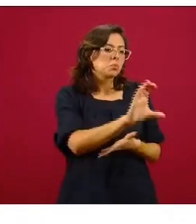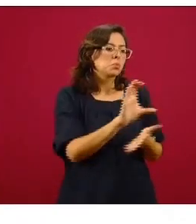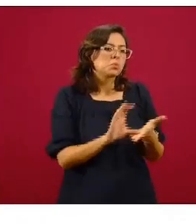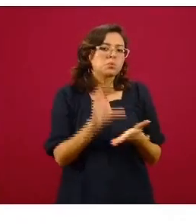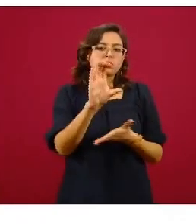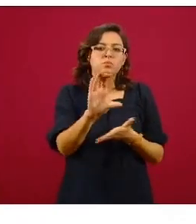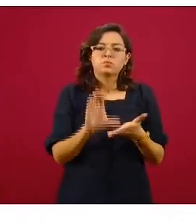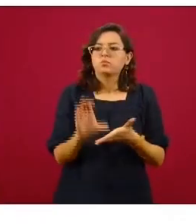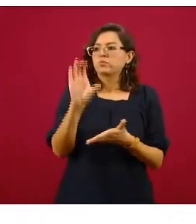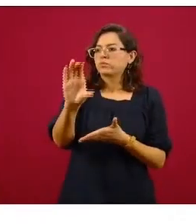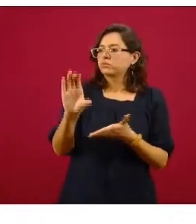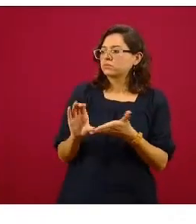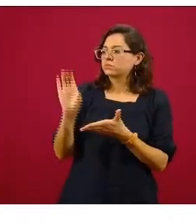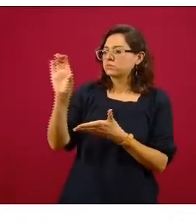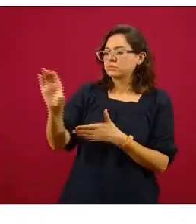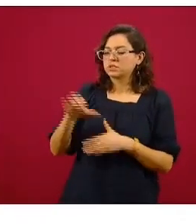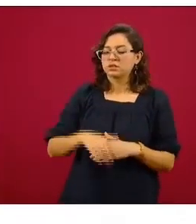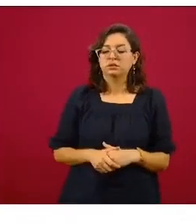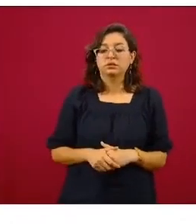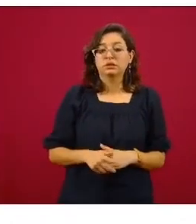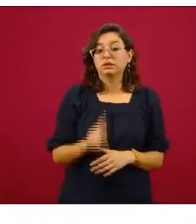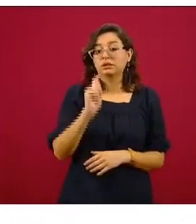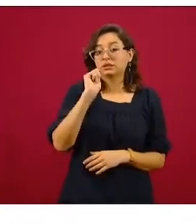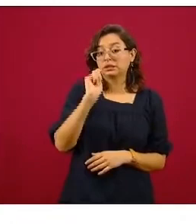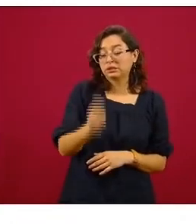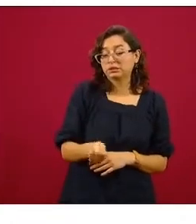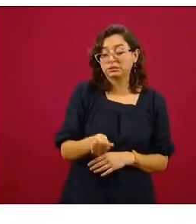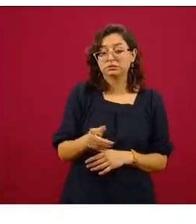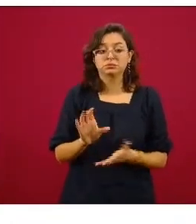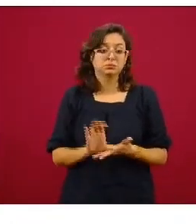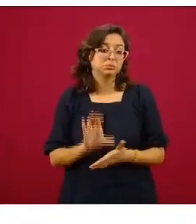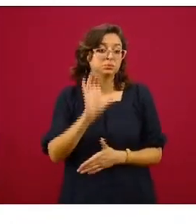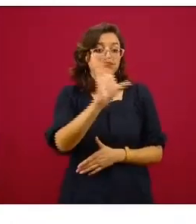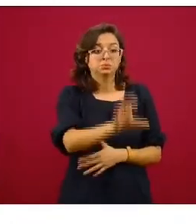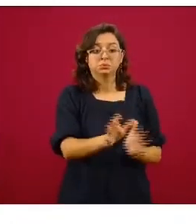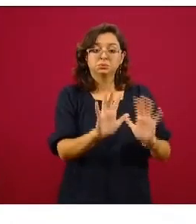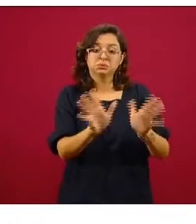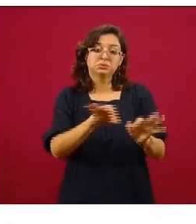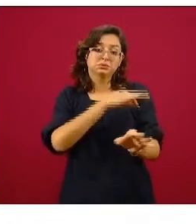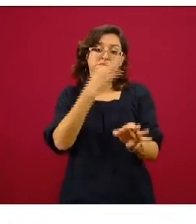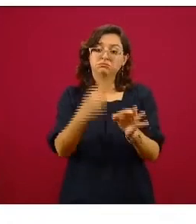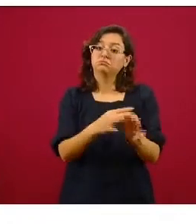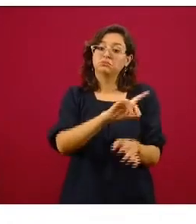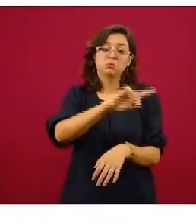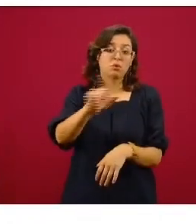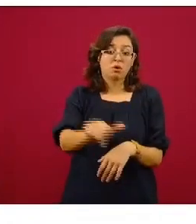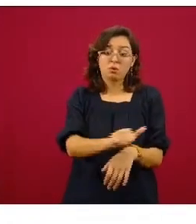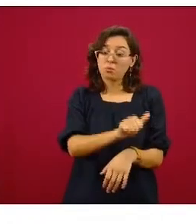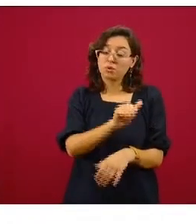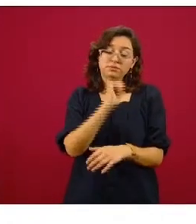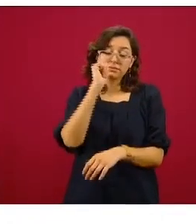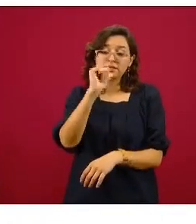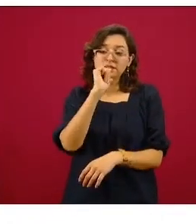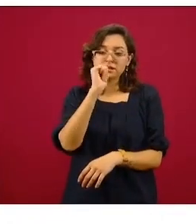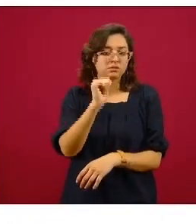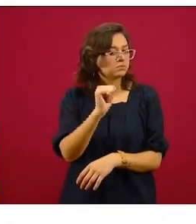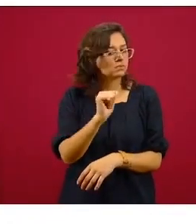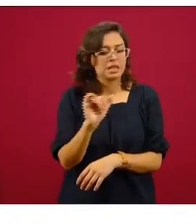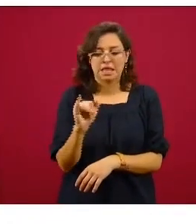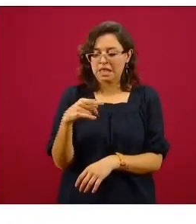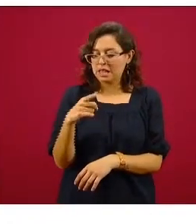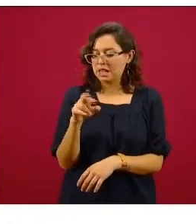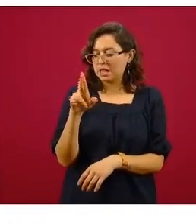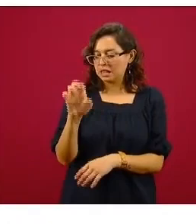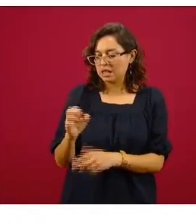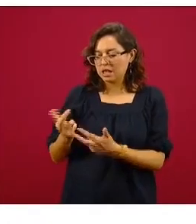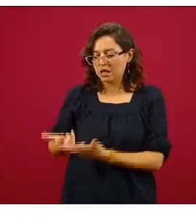se les envía. Pero eso no quiere decir que esto se envía y ya no hay oportunidad de tener más pruebas. No, el INDRE realiza